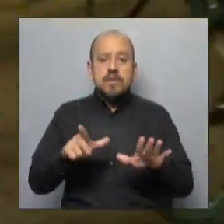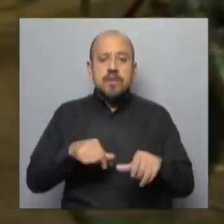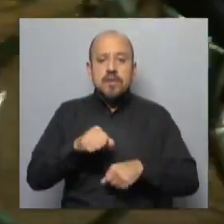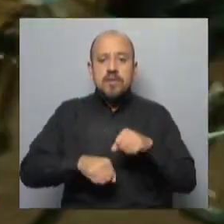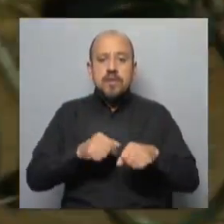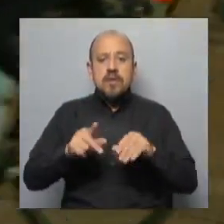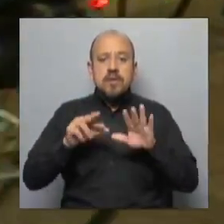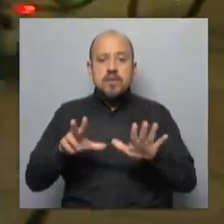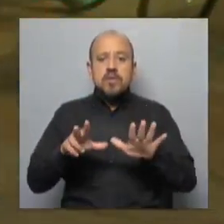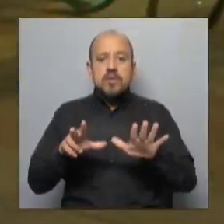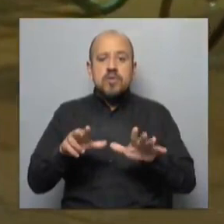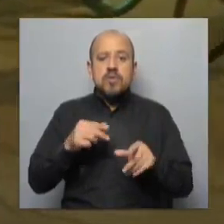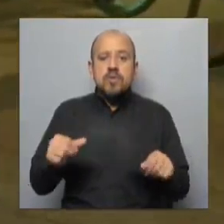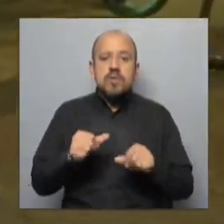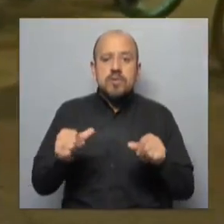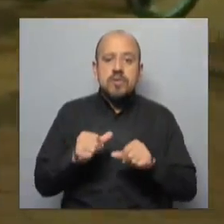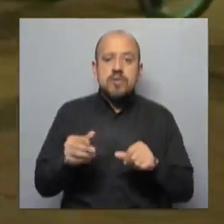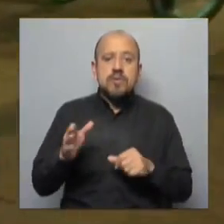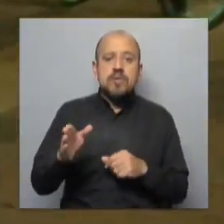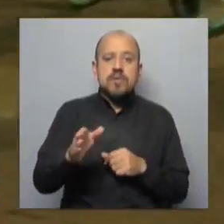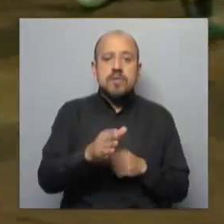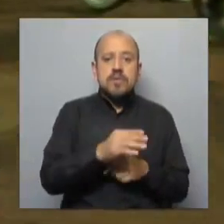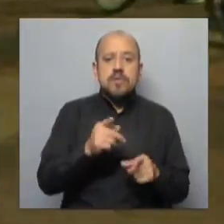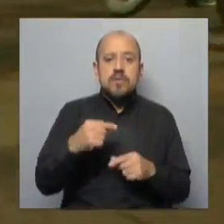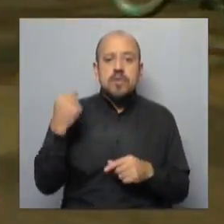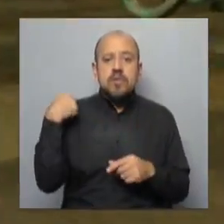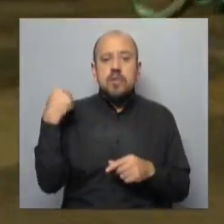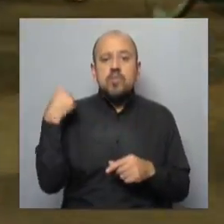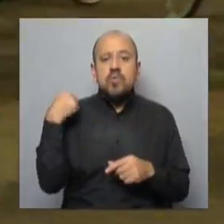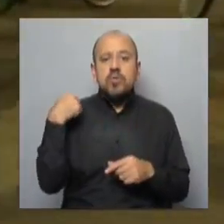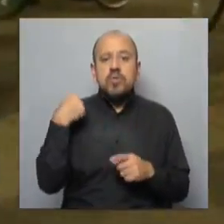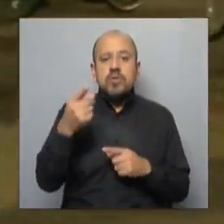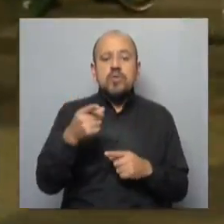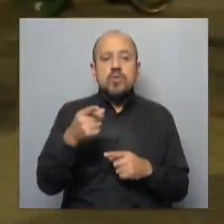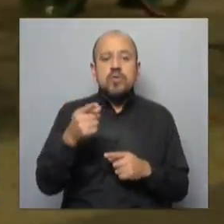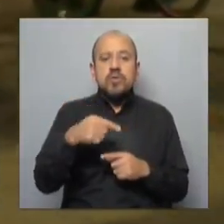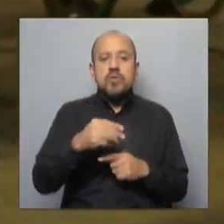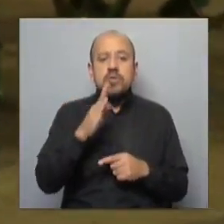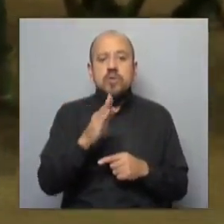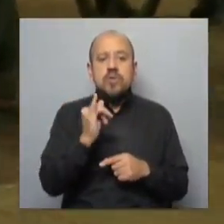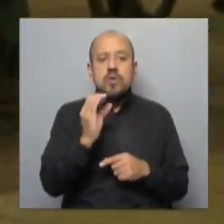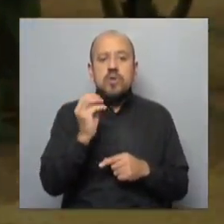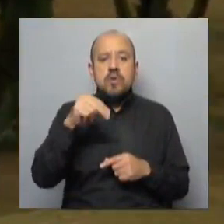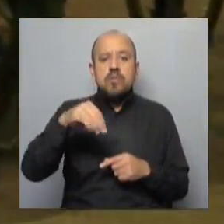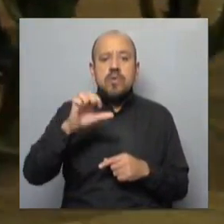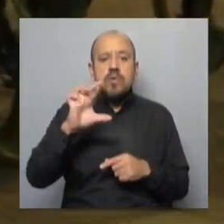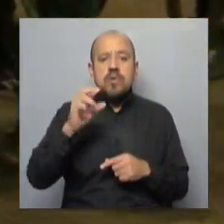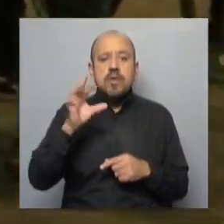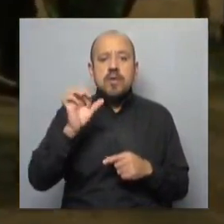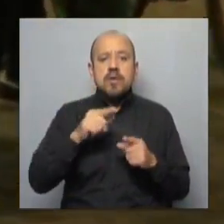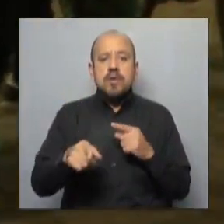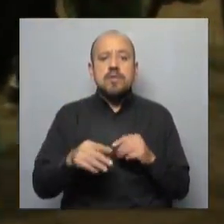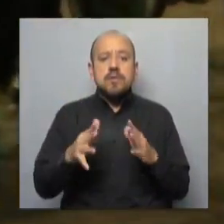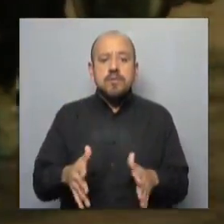a las ocho vamos en un recorrido hacia el lado depósitos y vamos a terminar en la plaza de las pioneras que es una plaza hermosa